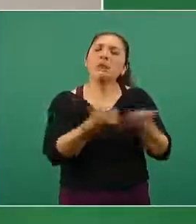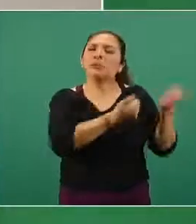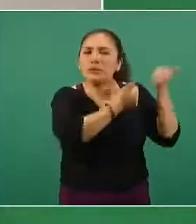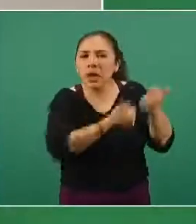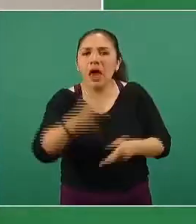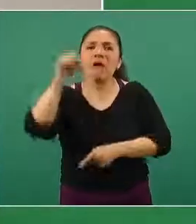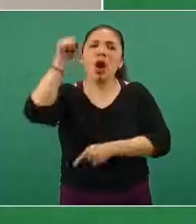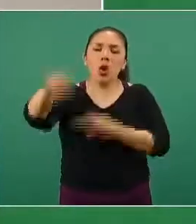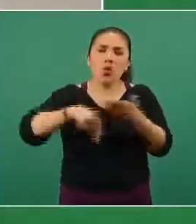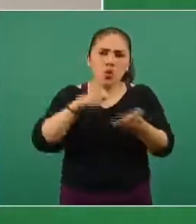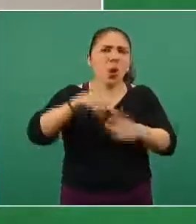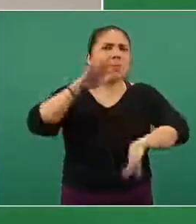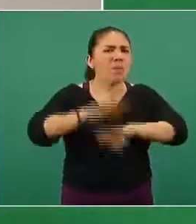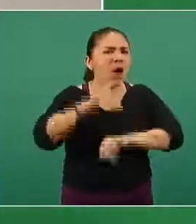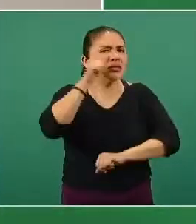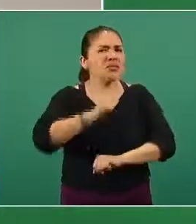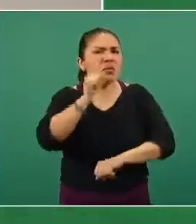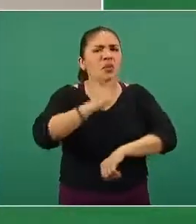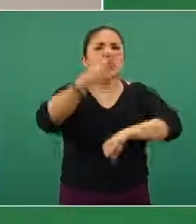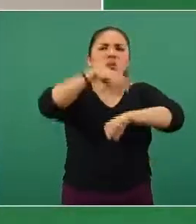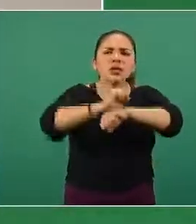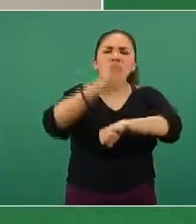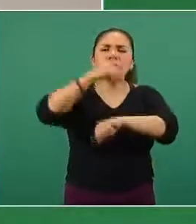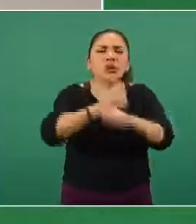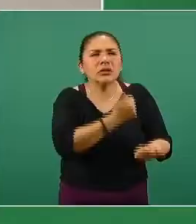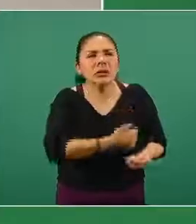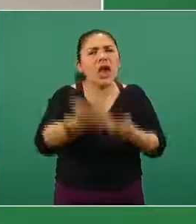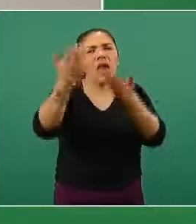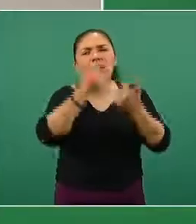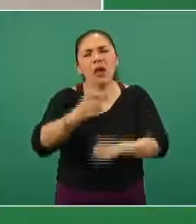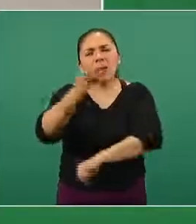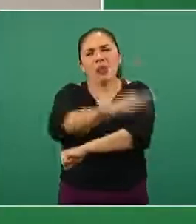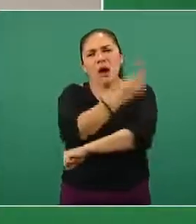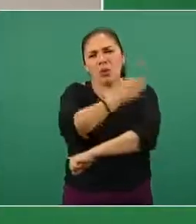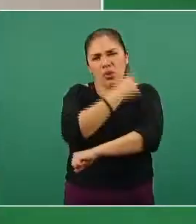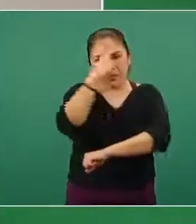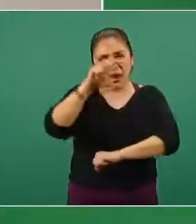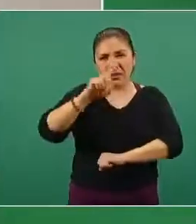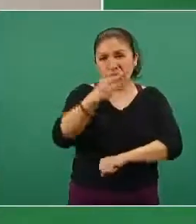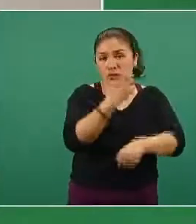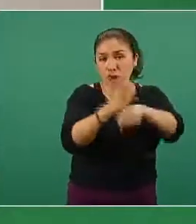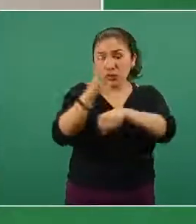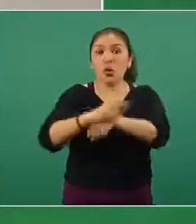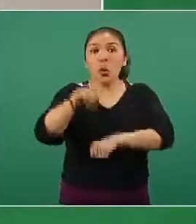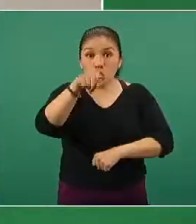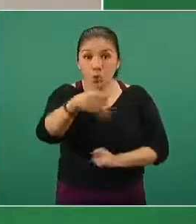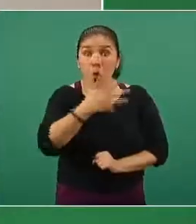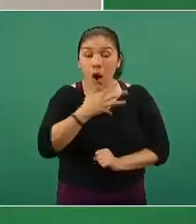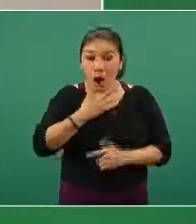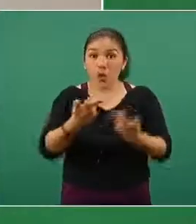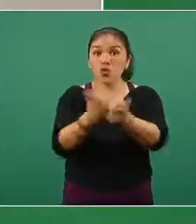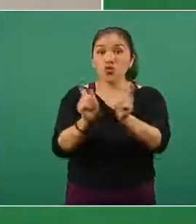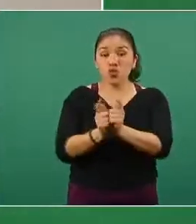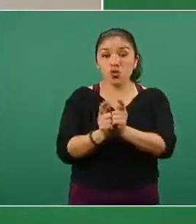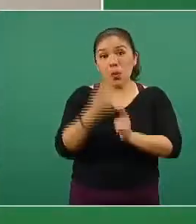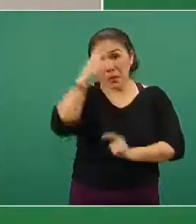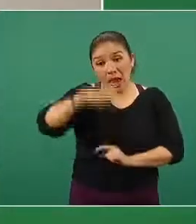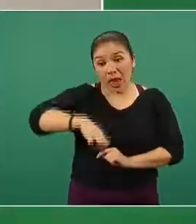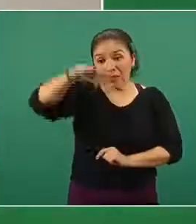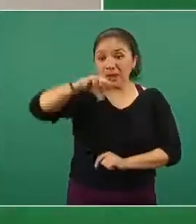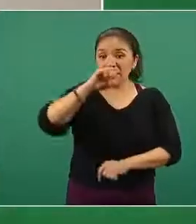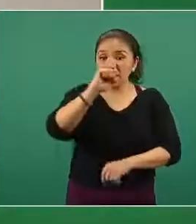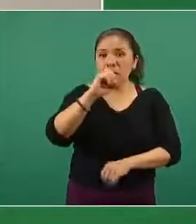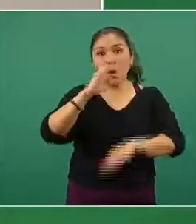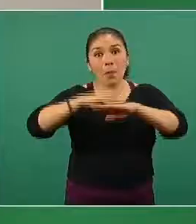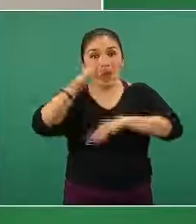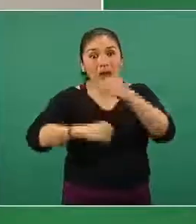dosis, todas las semanas se están distribuyendo dosis a las 32 entidades federativas y si usted pertenece a un grupo de 60 o